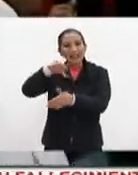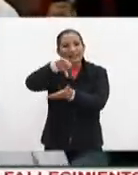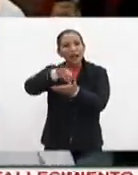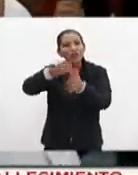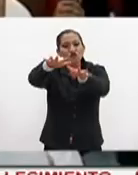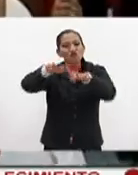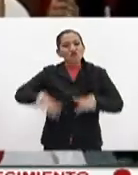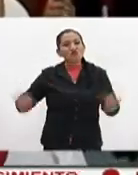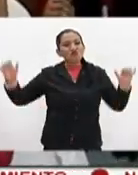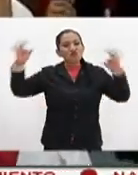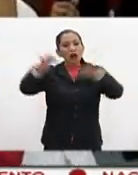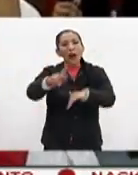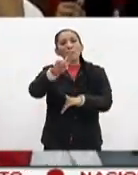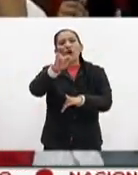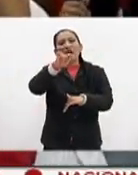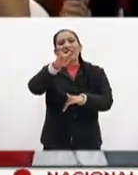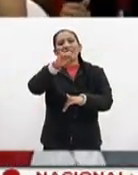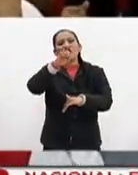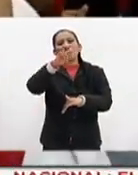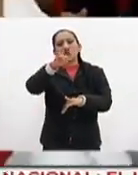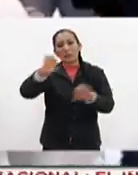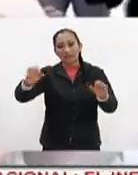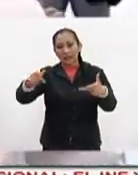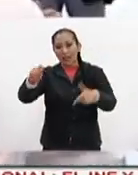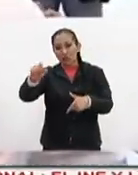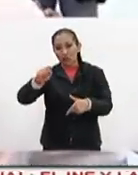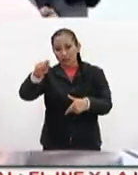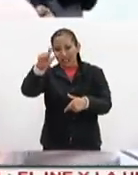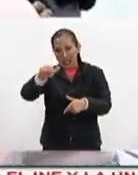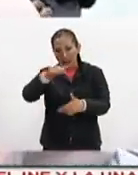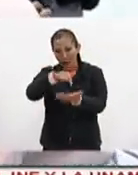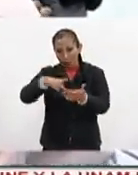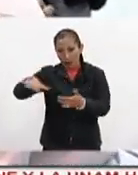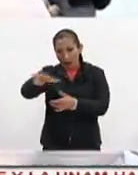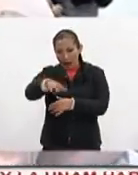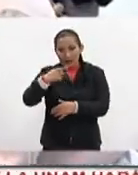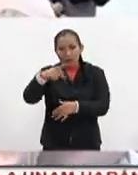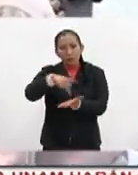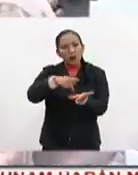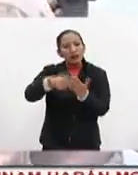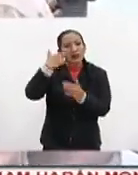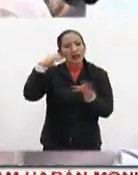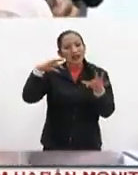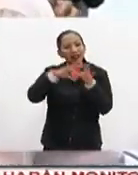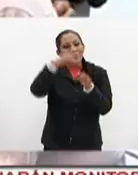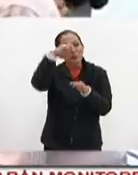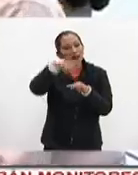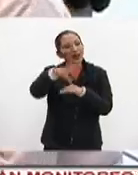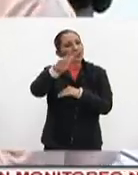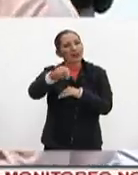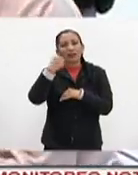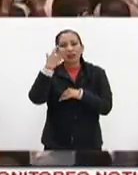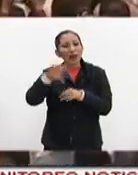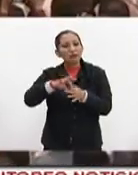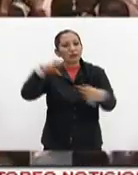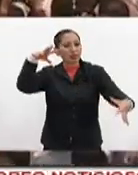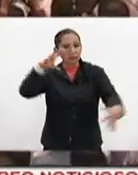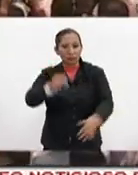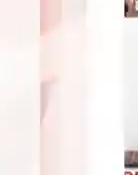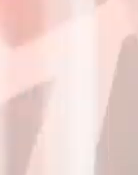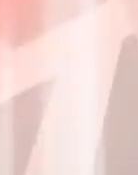Centro de Convenciones y Poliforum de Chiapas, allá en Tuxtla Gutiérrez, dijo que su proyecto busca unir a México y no fracturarlo.